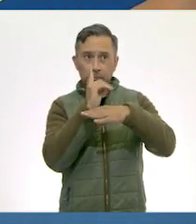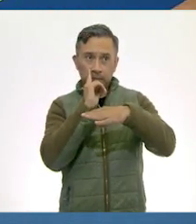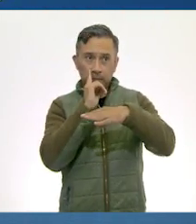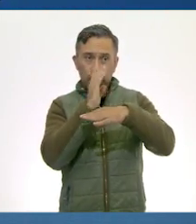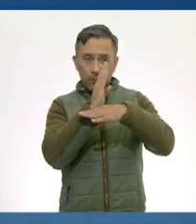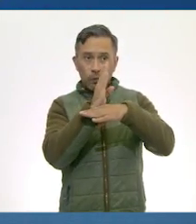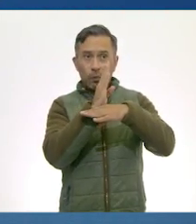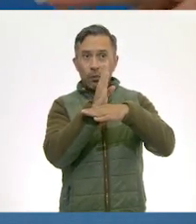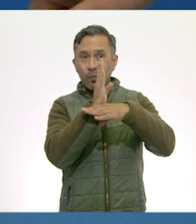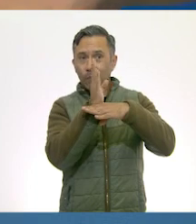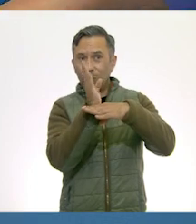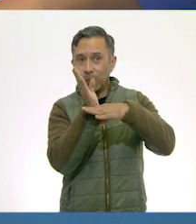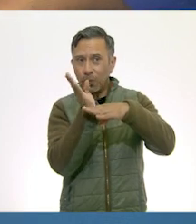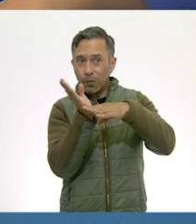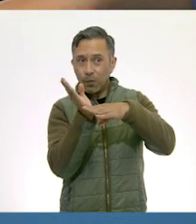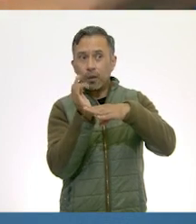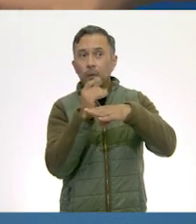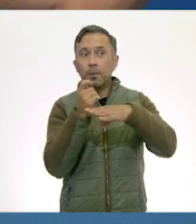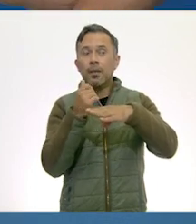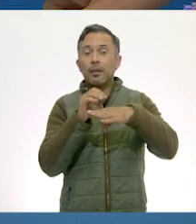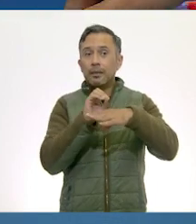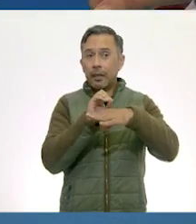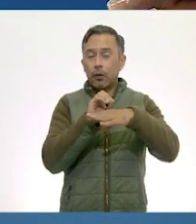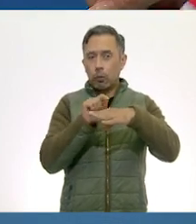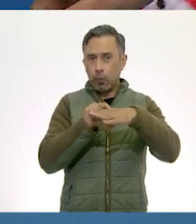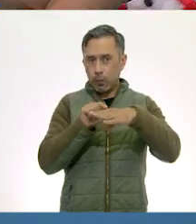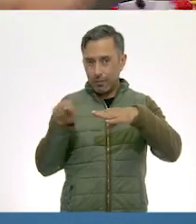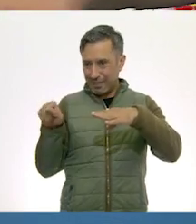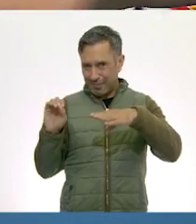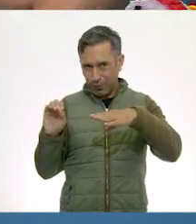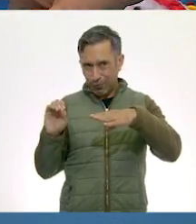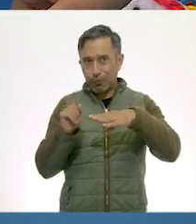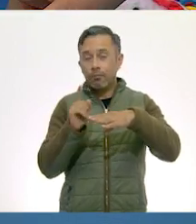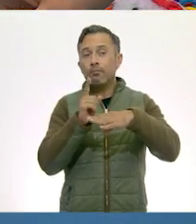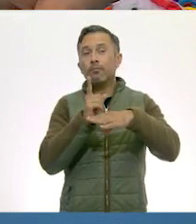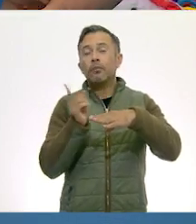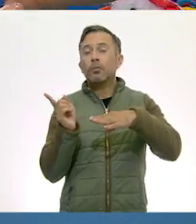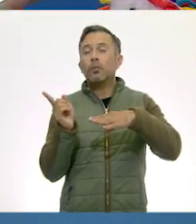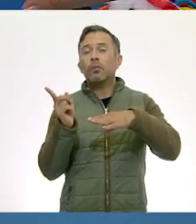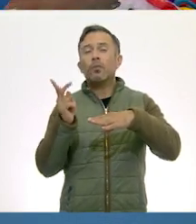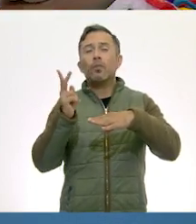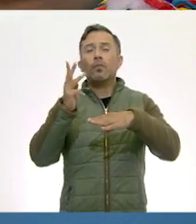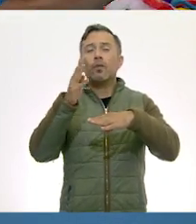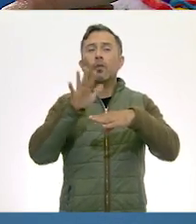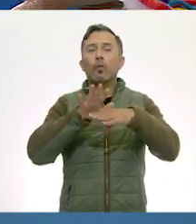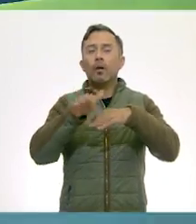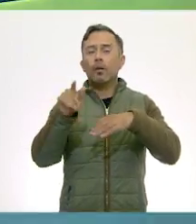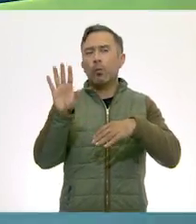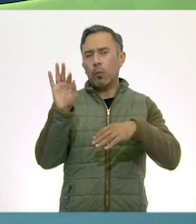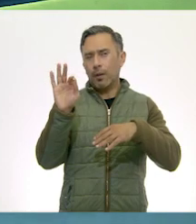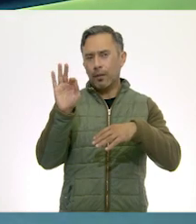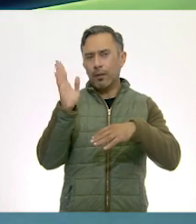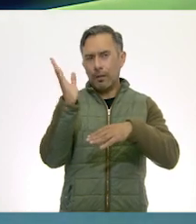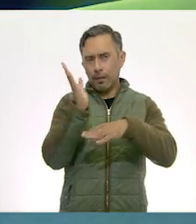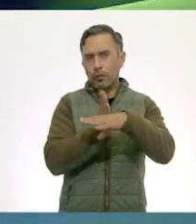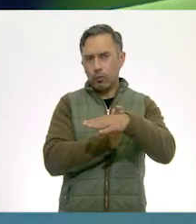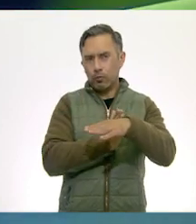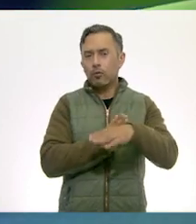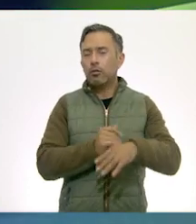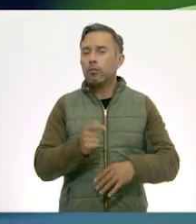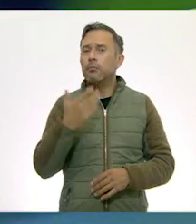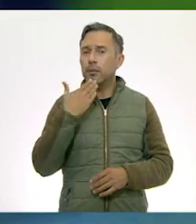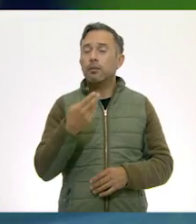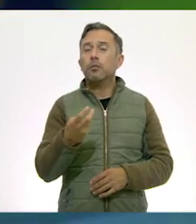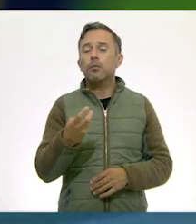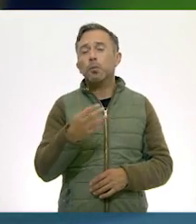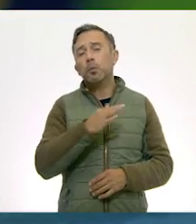el primer lado pasa por el 0 y el segundo pasa aproximadamente por los 40 grados. Entonces,